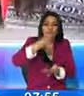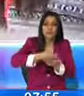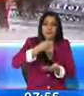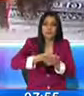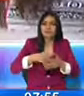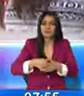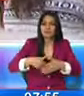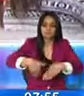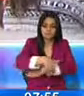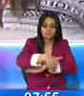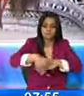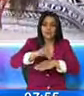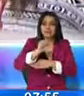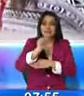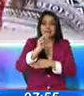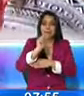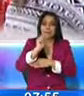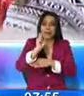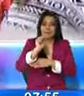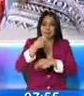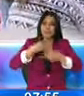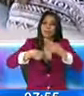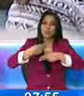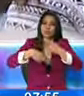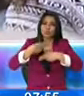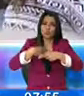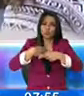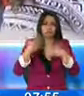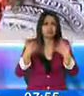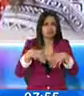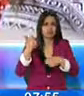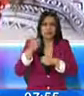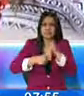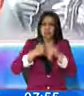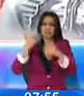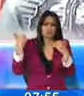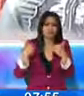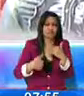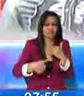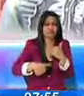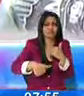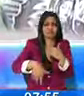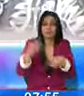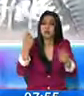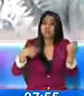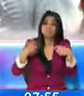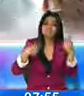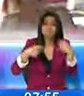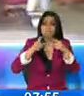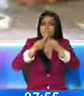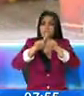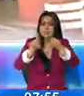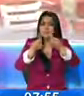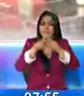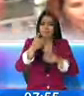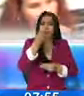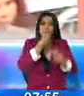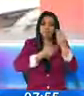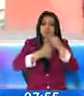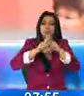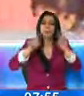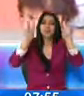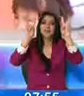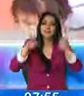y Noguchi, el negocio de Don Manolo es visitado por más de una década. Él ofrece a sus clientes variedad con